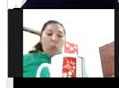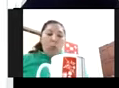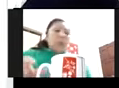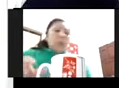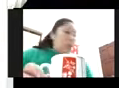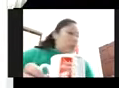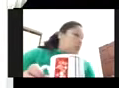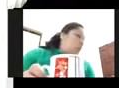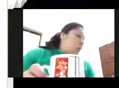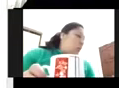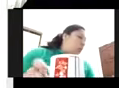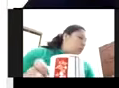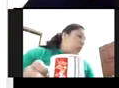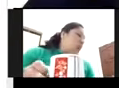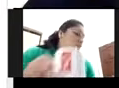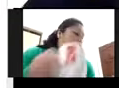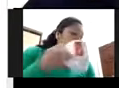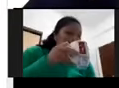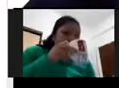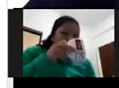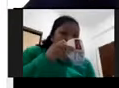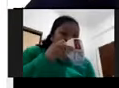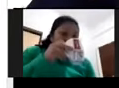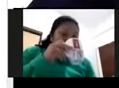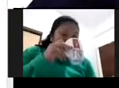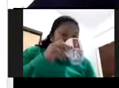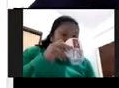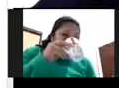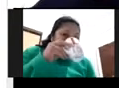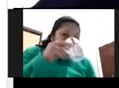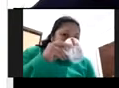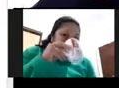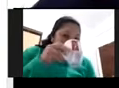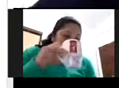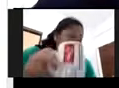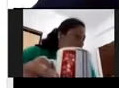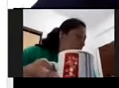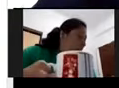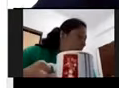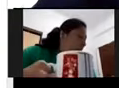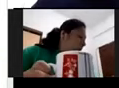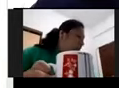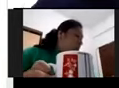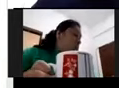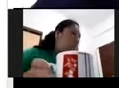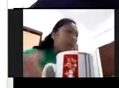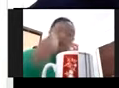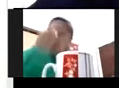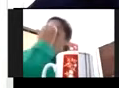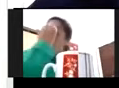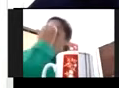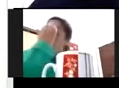posibles, todo eso en defensa de la competencia fundamentalmente, y que nos permita de esa